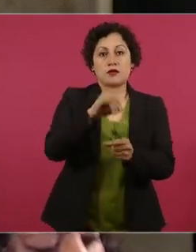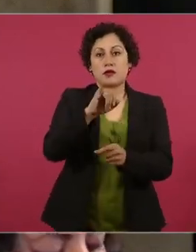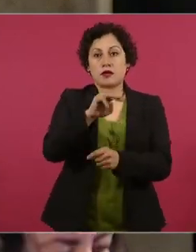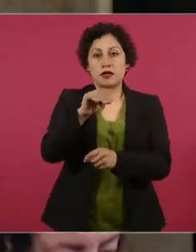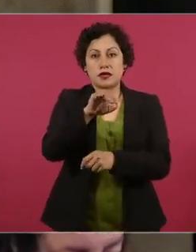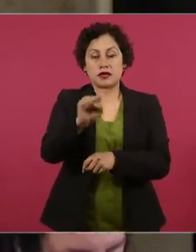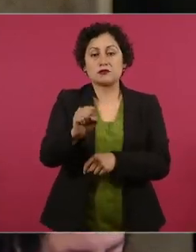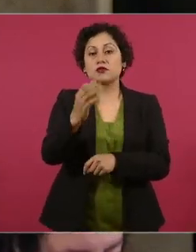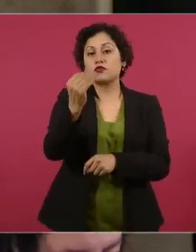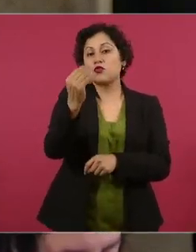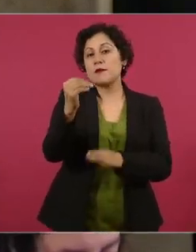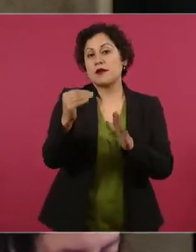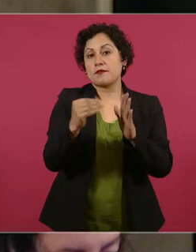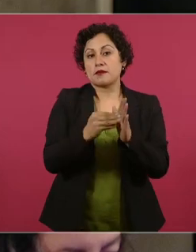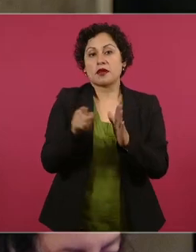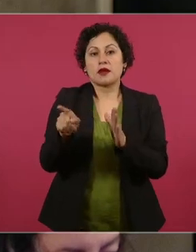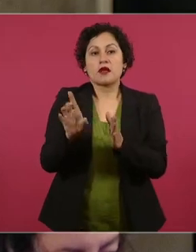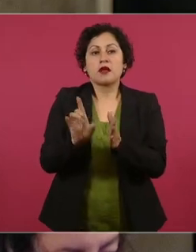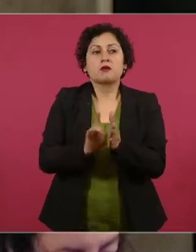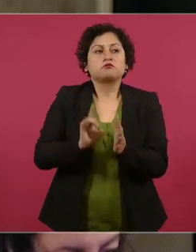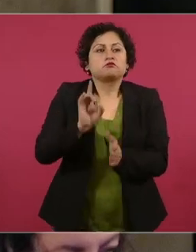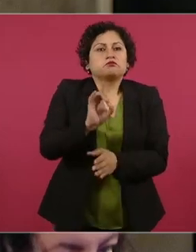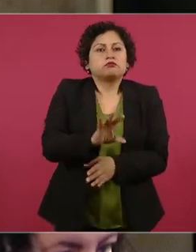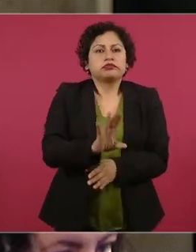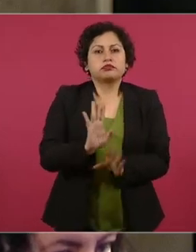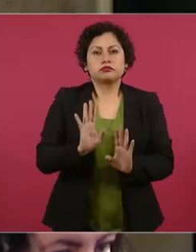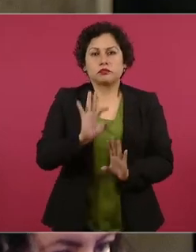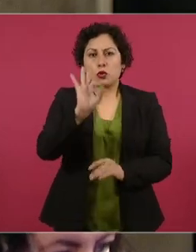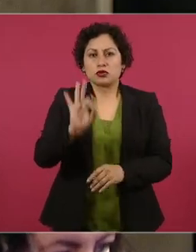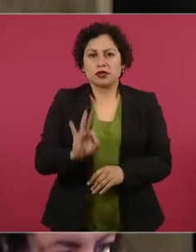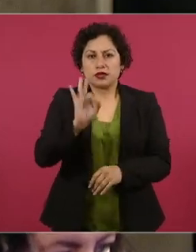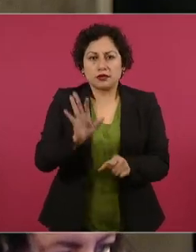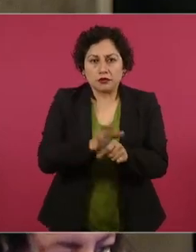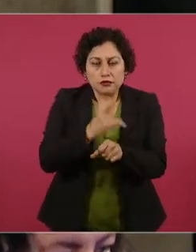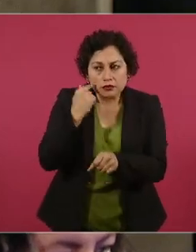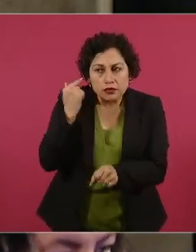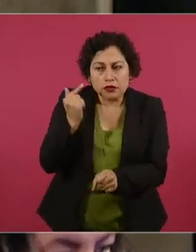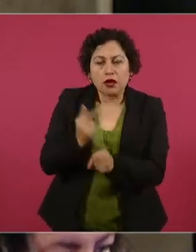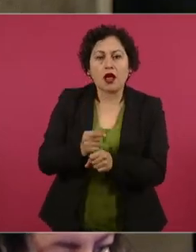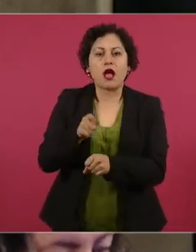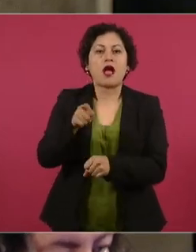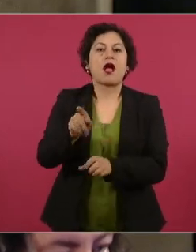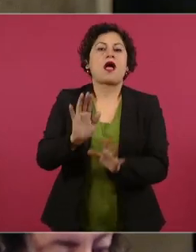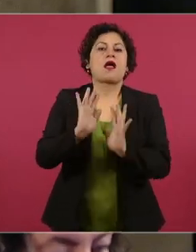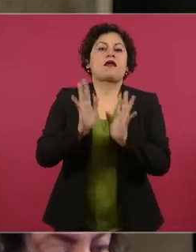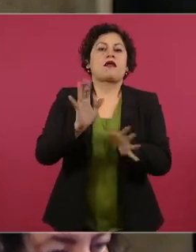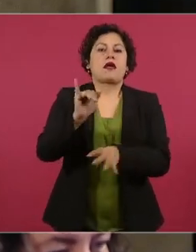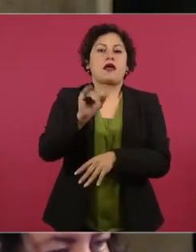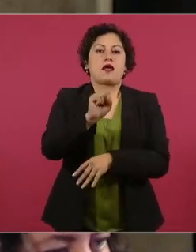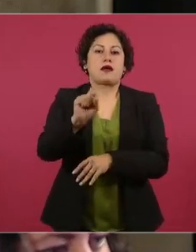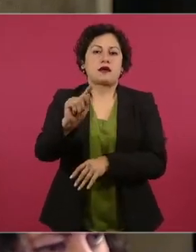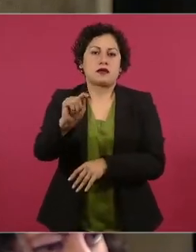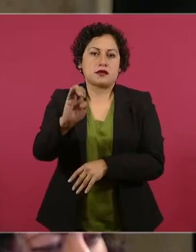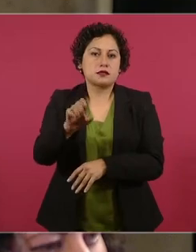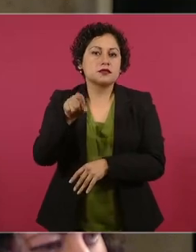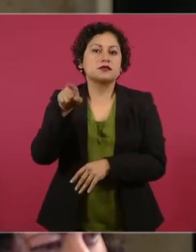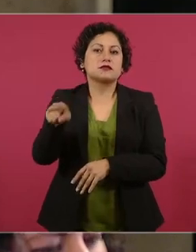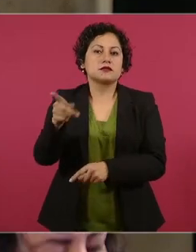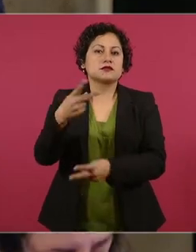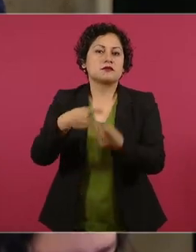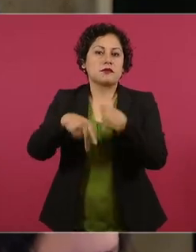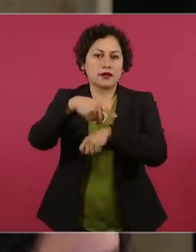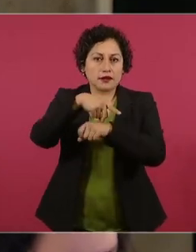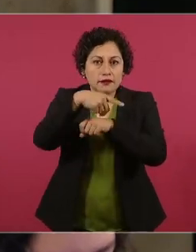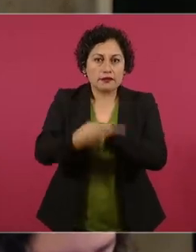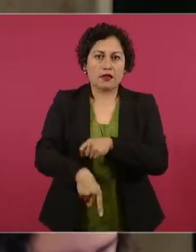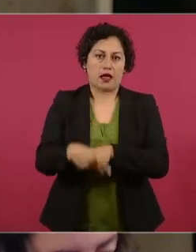tiene, da un porcentaje. Por eso también me he dado cuenta que a lo mejor el ISSSTE ha sido dañado a lo mejor en su